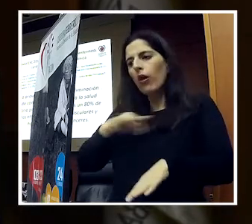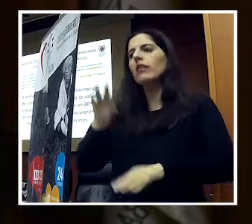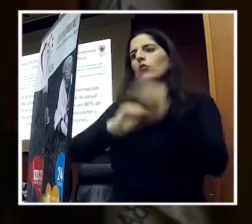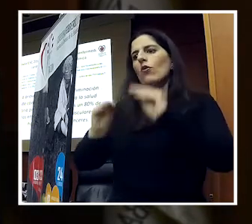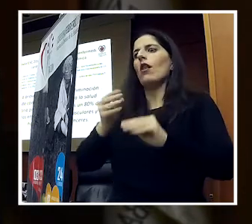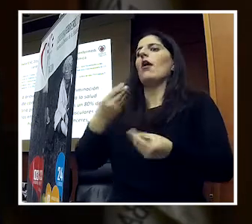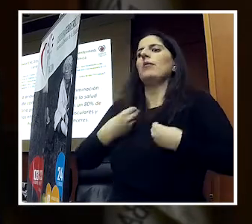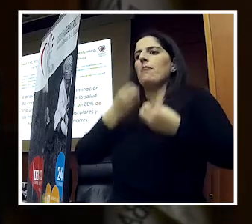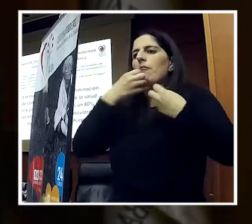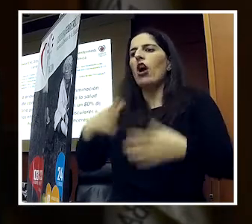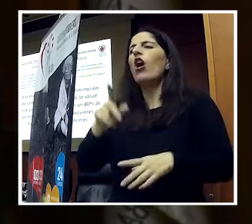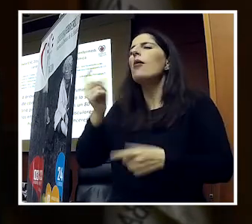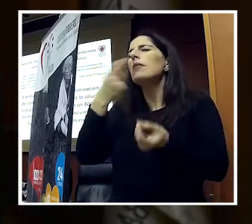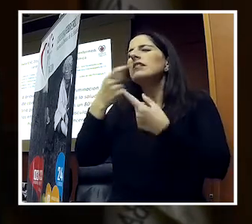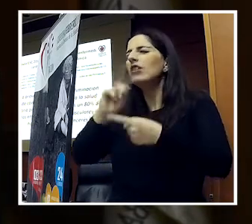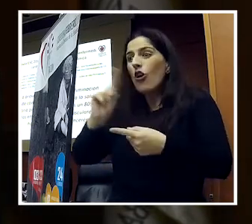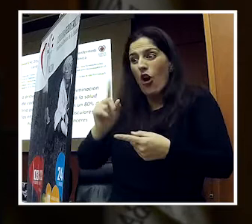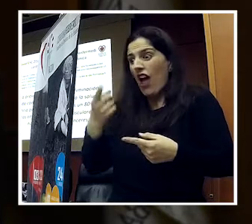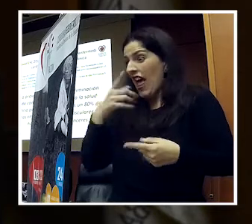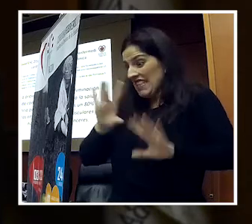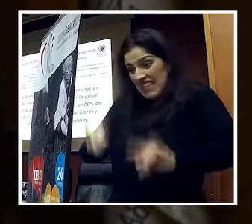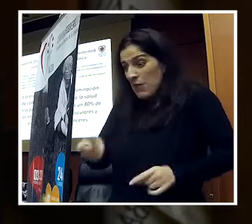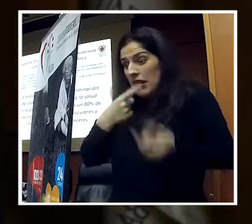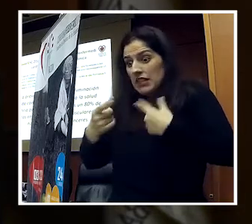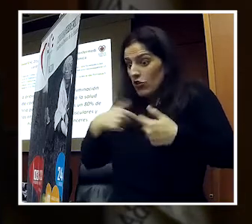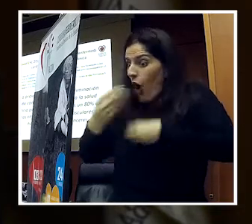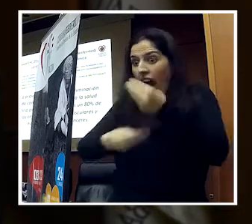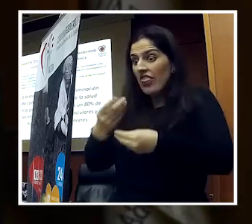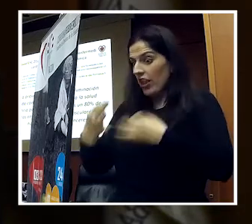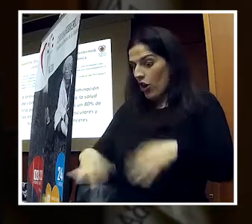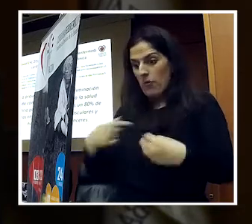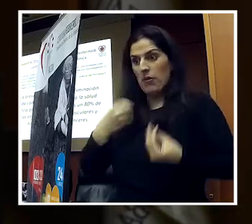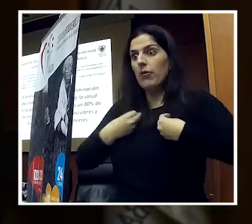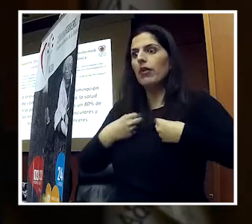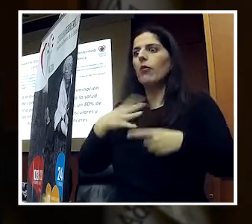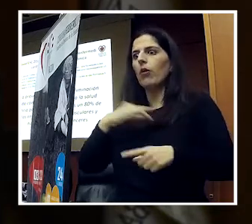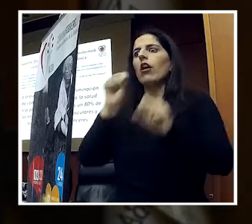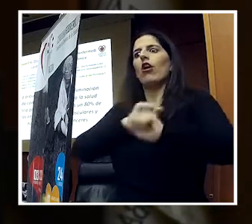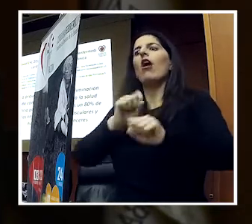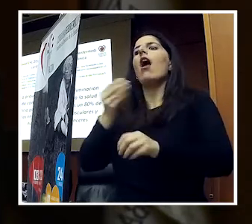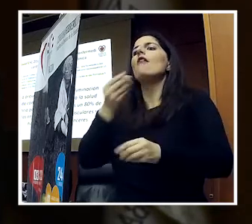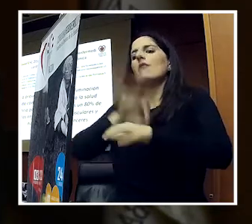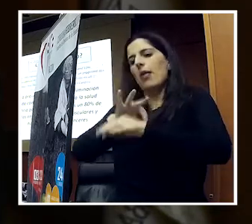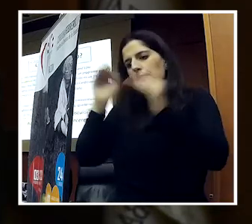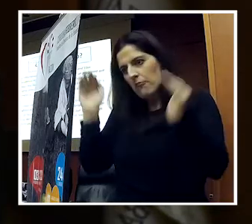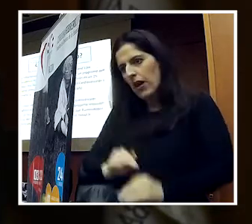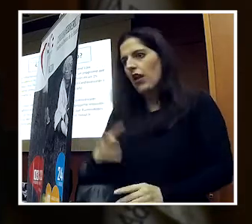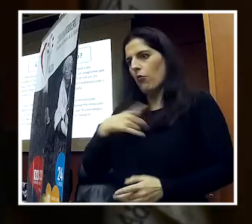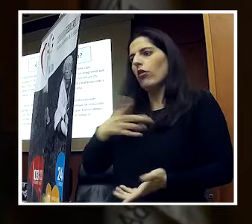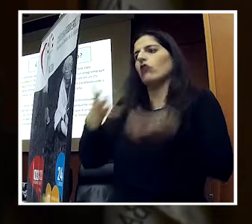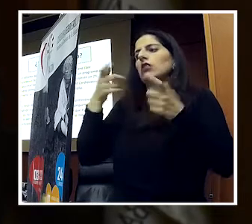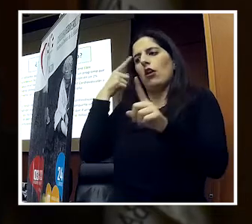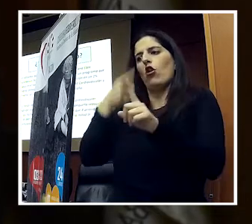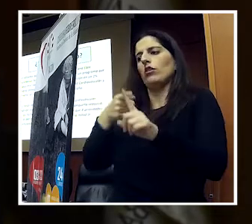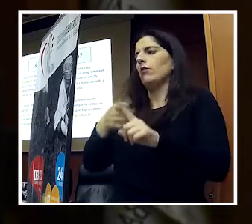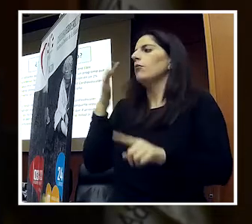solo de tratamiento farmacológico, sino de estos cambios que les estoy comentando, pueden conseguir unos niveles muy elevados de consecución de objetivos positivos,